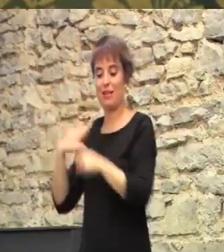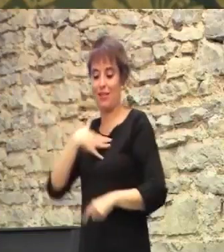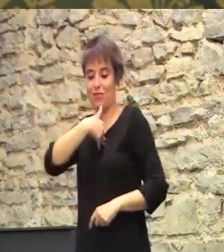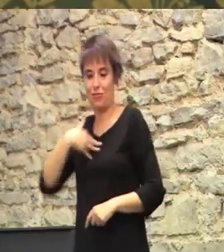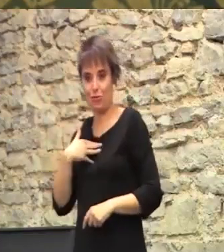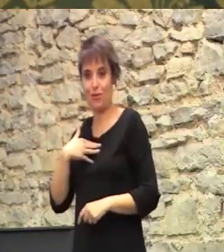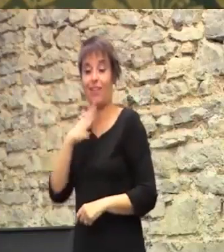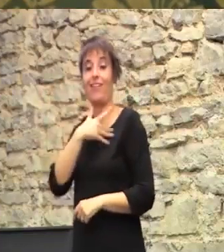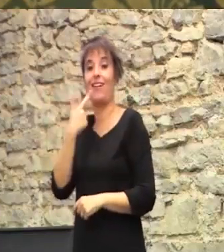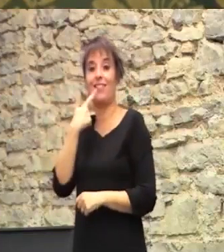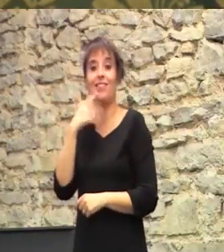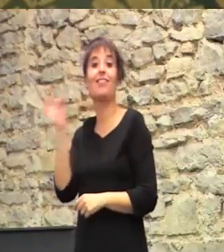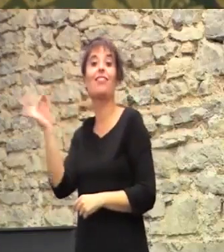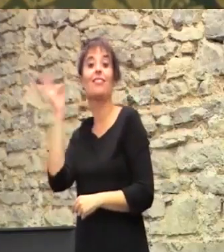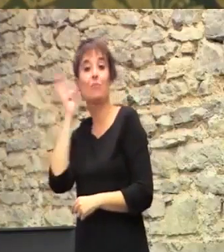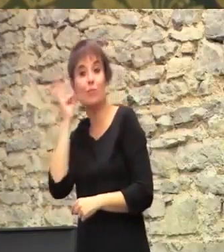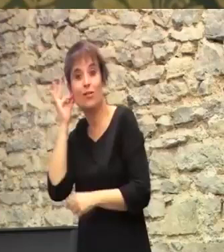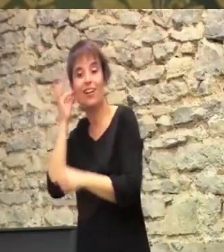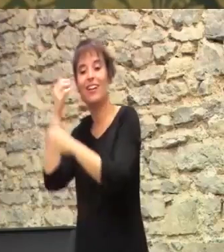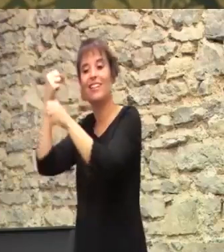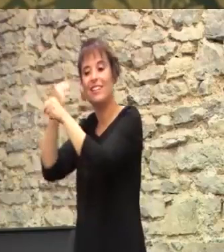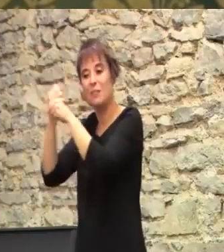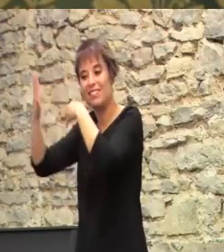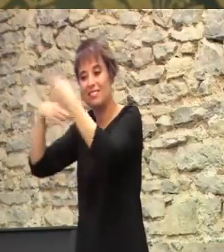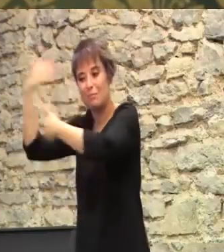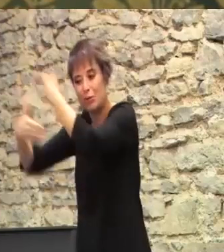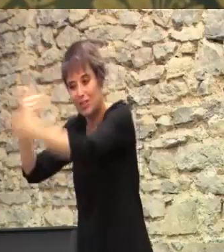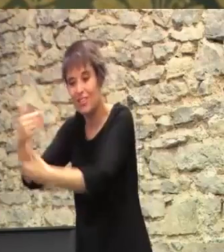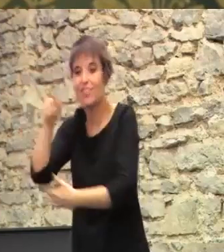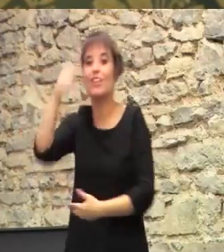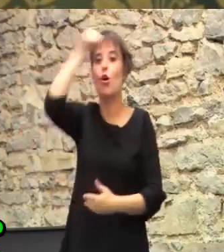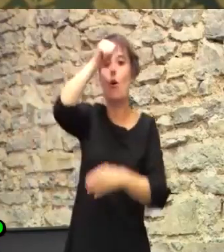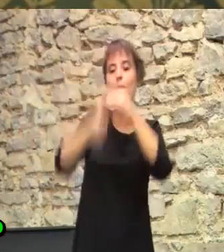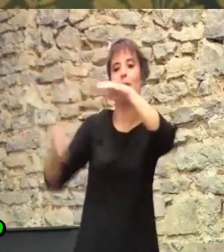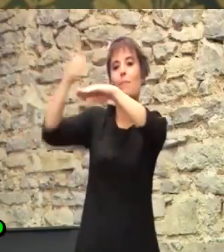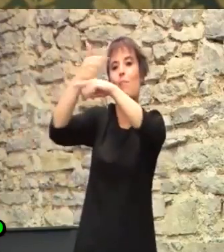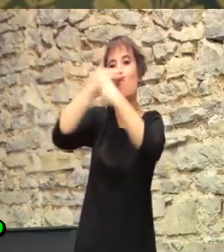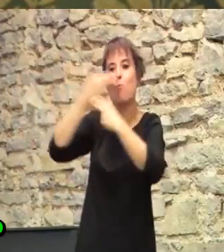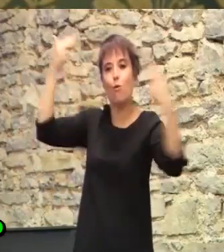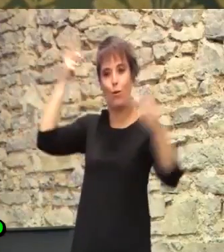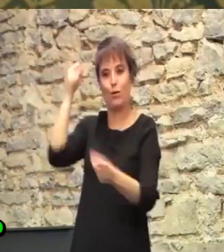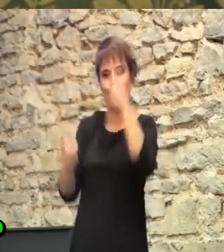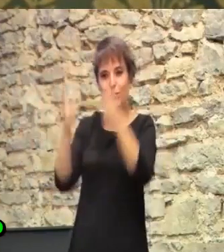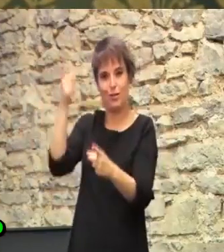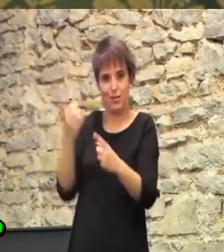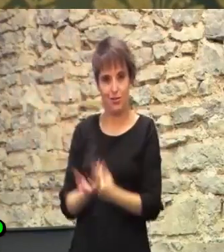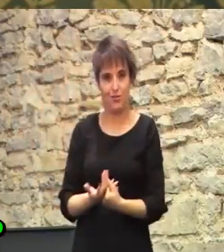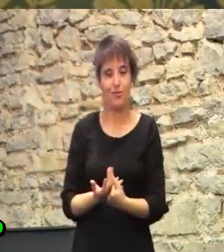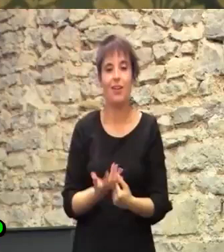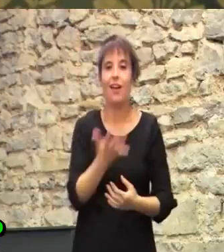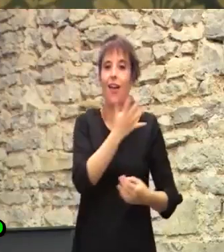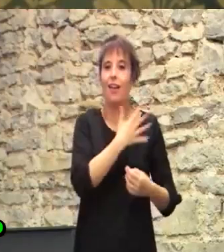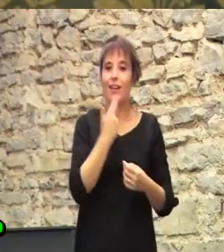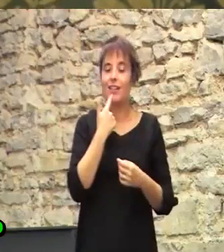domésticos y ellos con el ámbito público con lo cual las mujeres